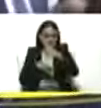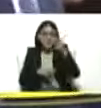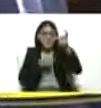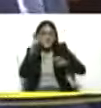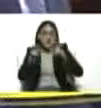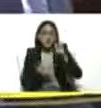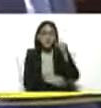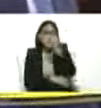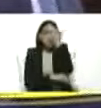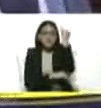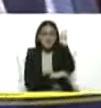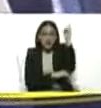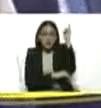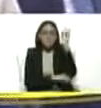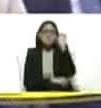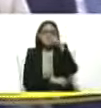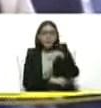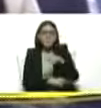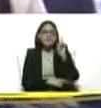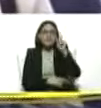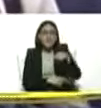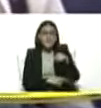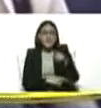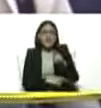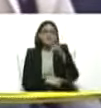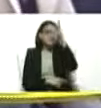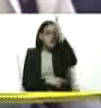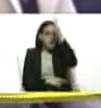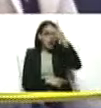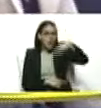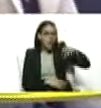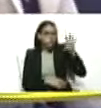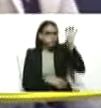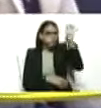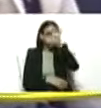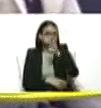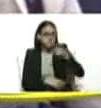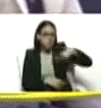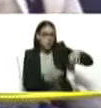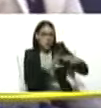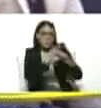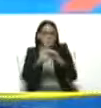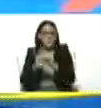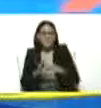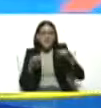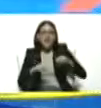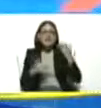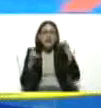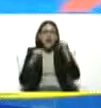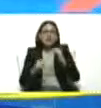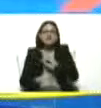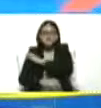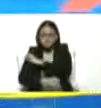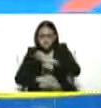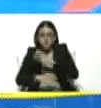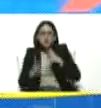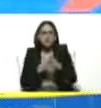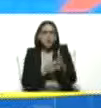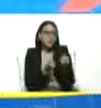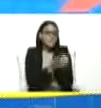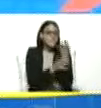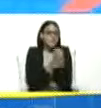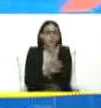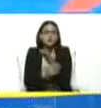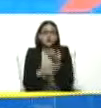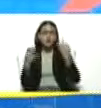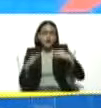Yaracuy, Lara Falcón, una región llena de fuerza productiva,